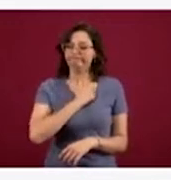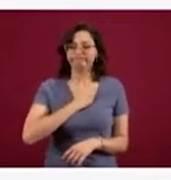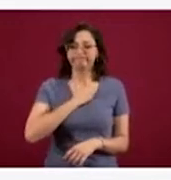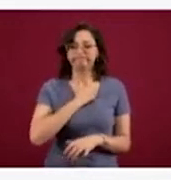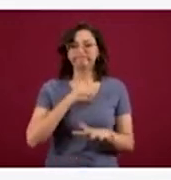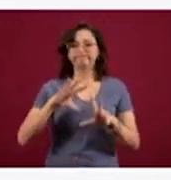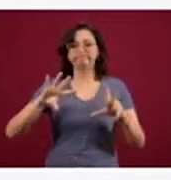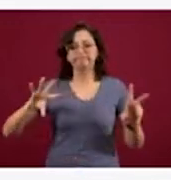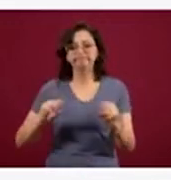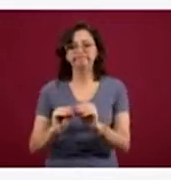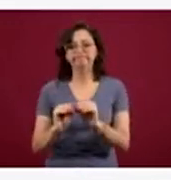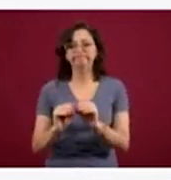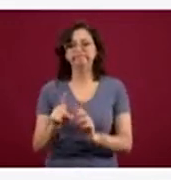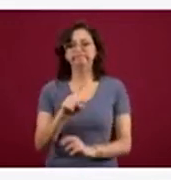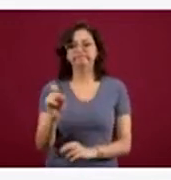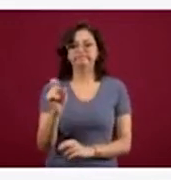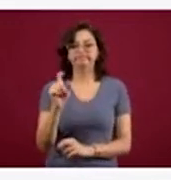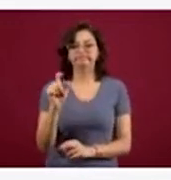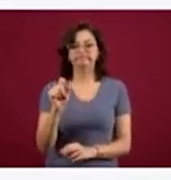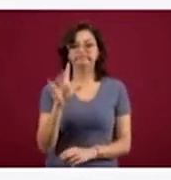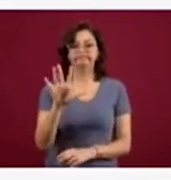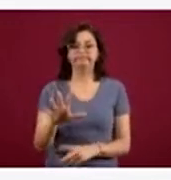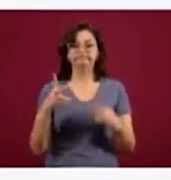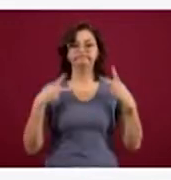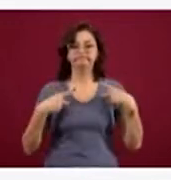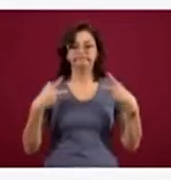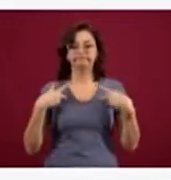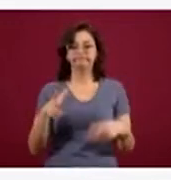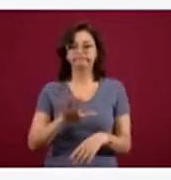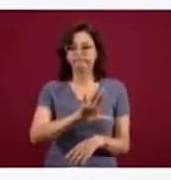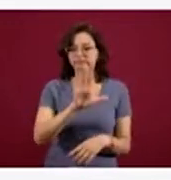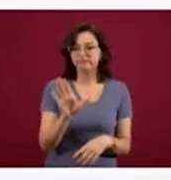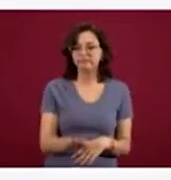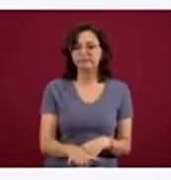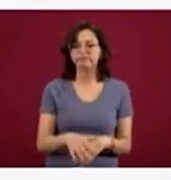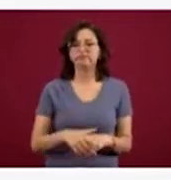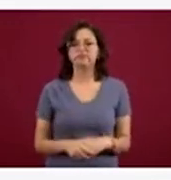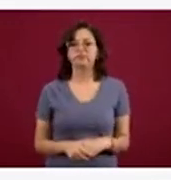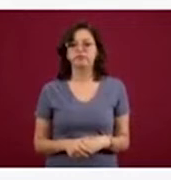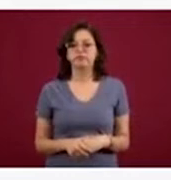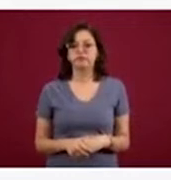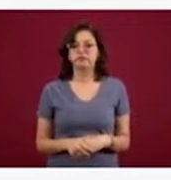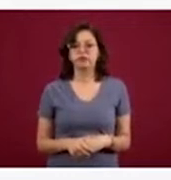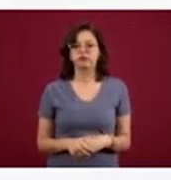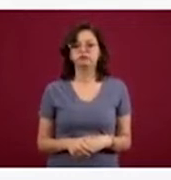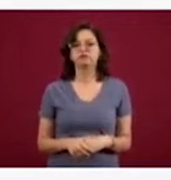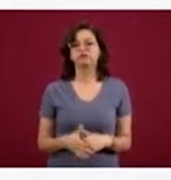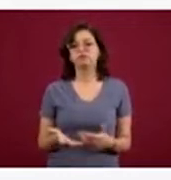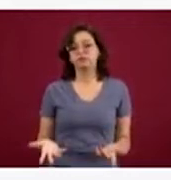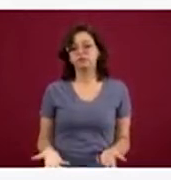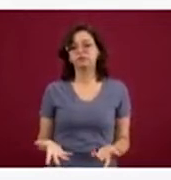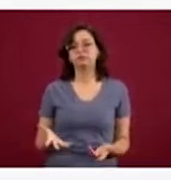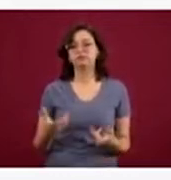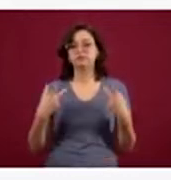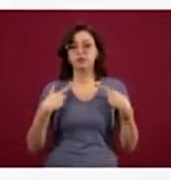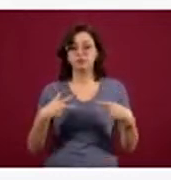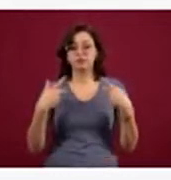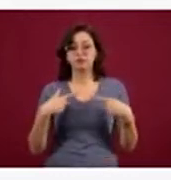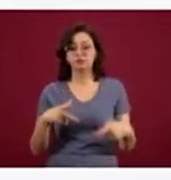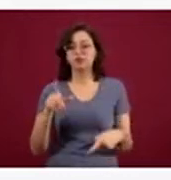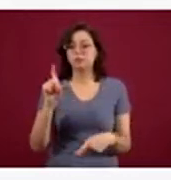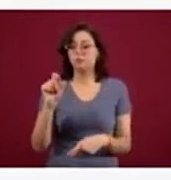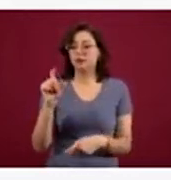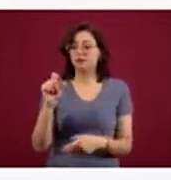hacer un total acumulado 125 defunciones ya son más de 20.000 las personas que han sido en su